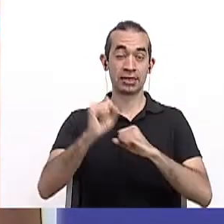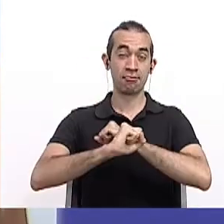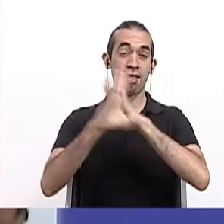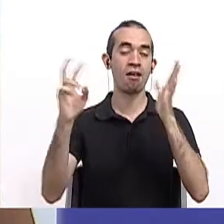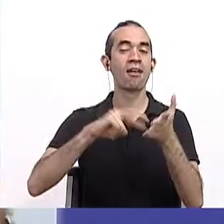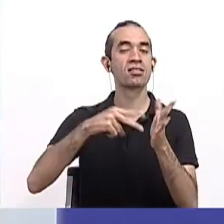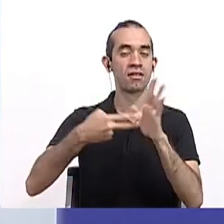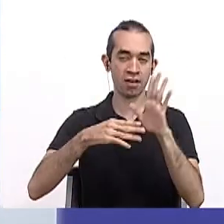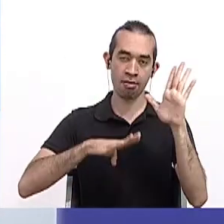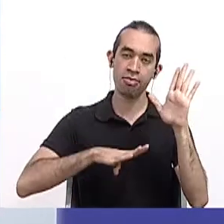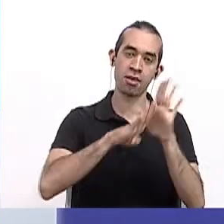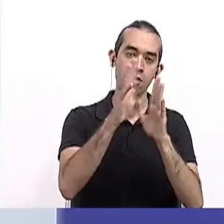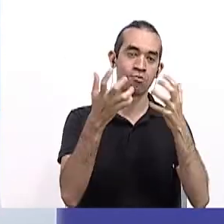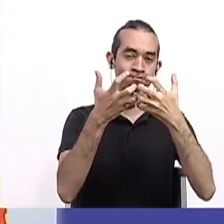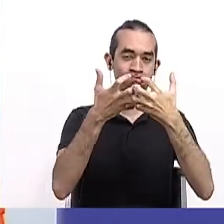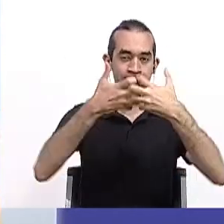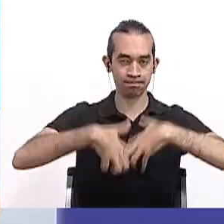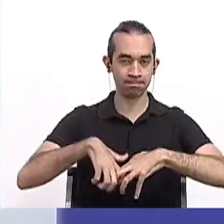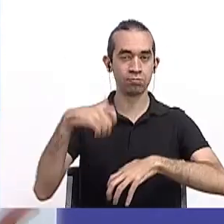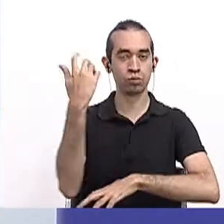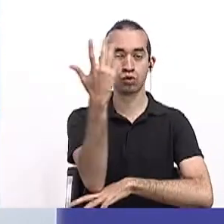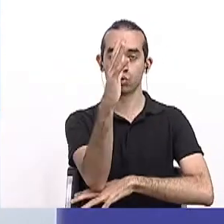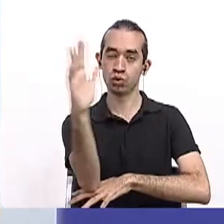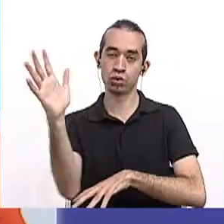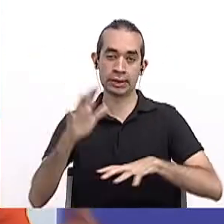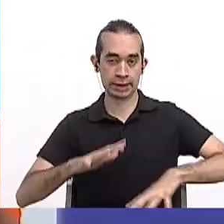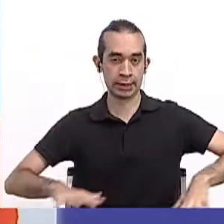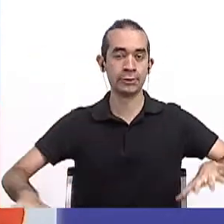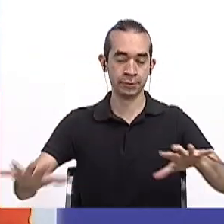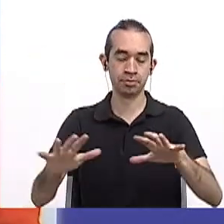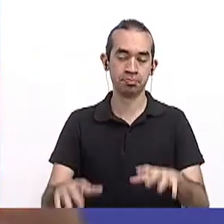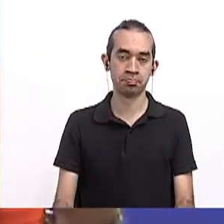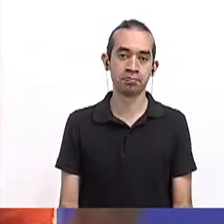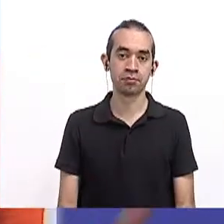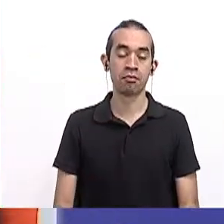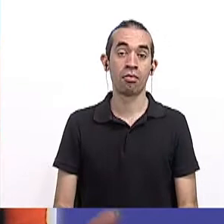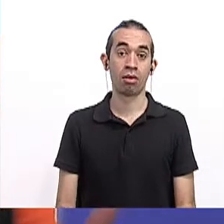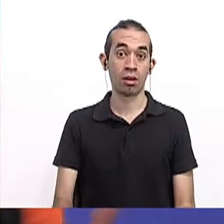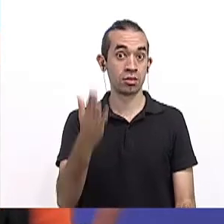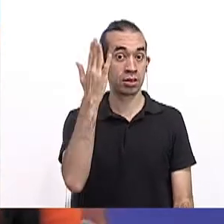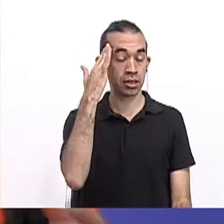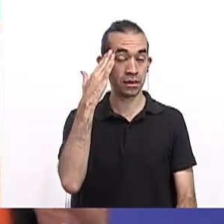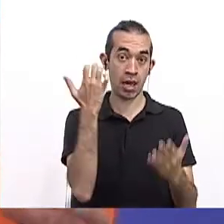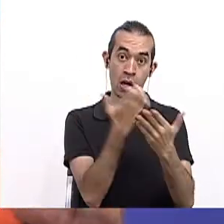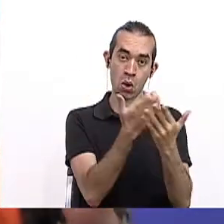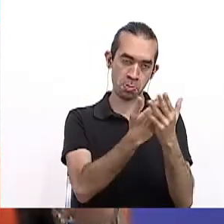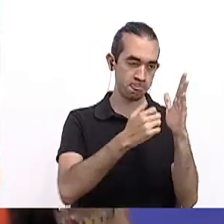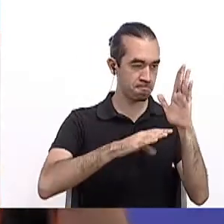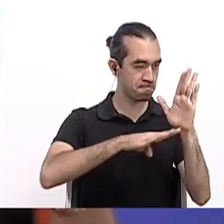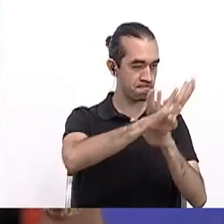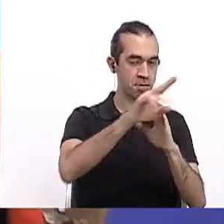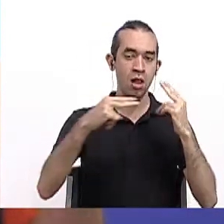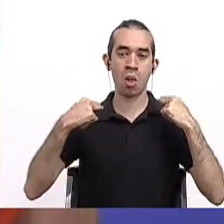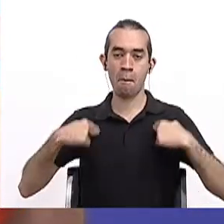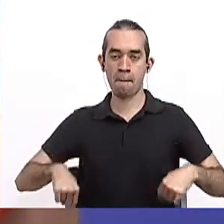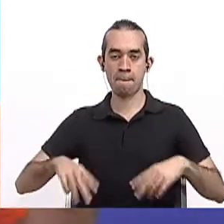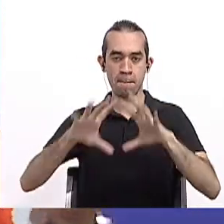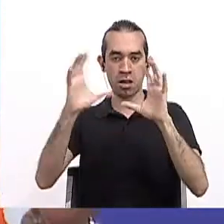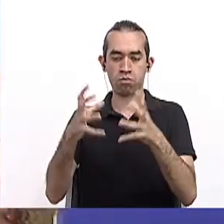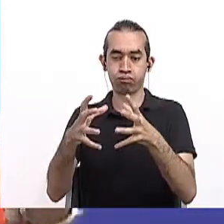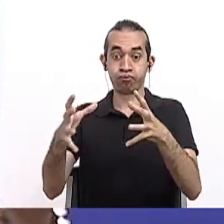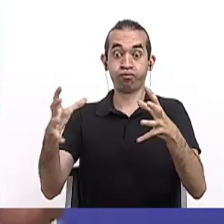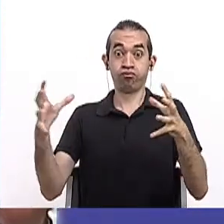sostenible, y es que de ahí partiremos. Conforme la economía y la humanidad ha ido creciendo, hemos ido llegando a